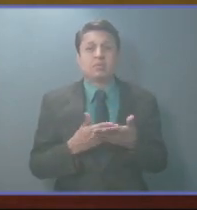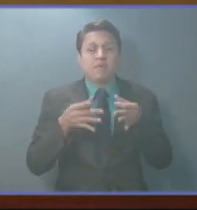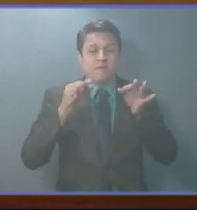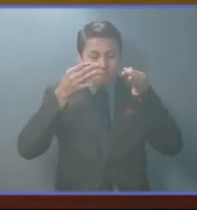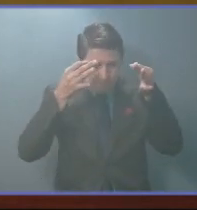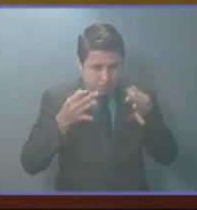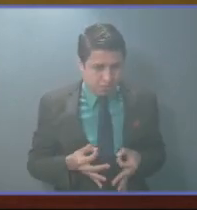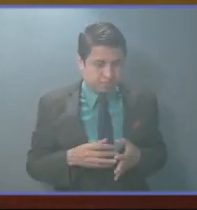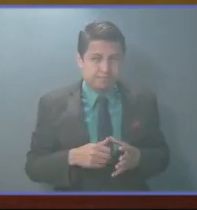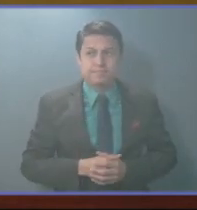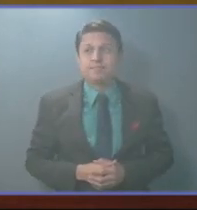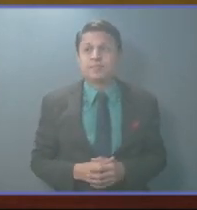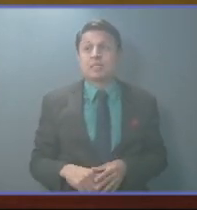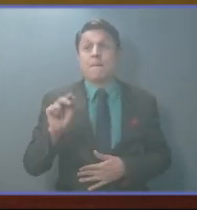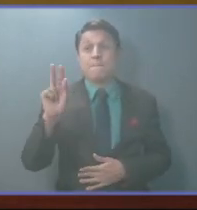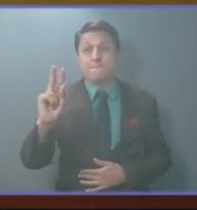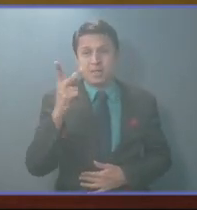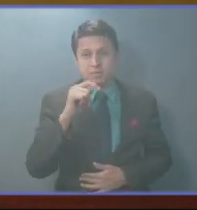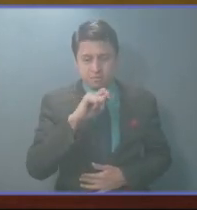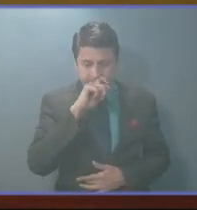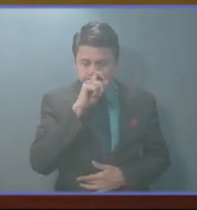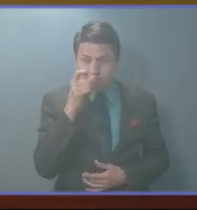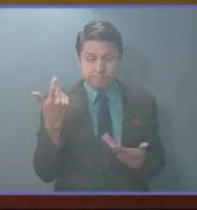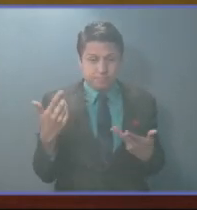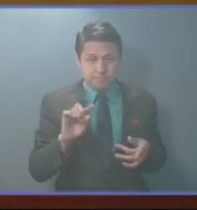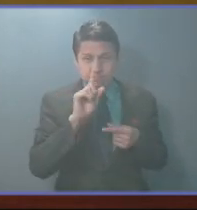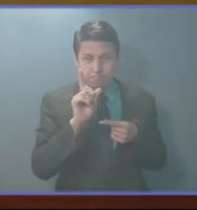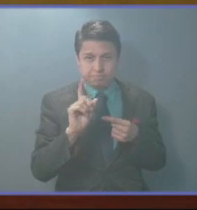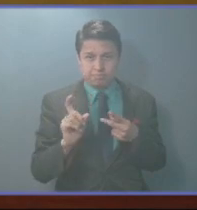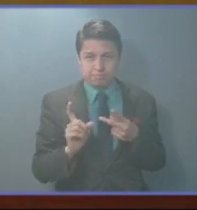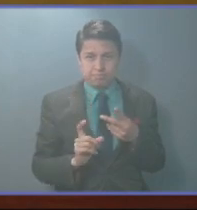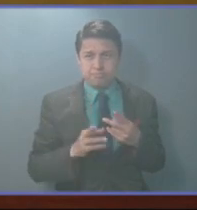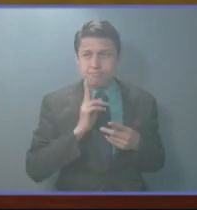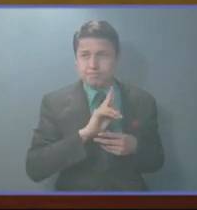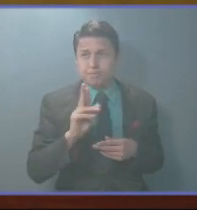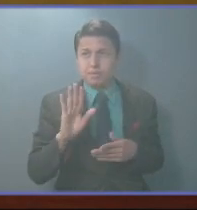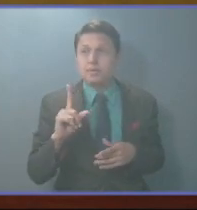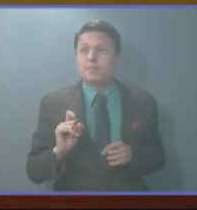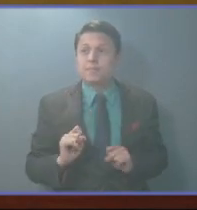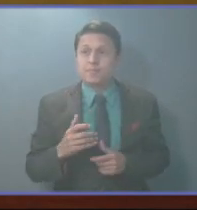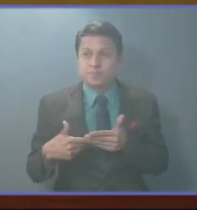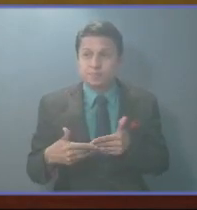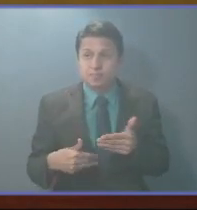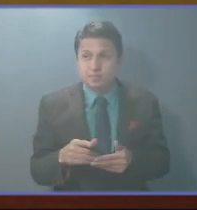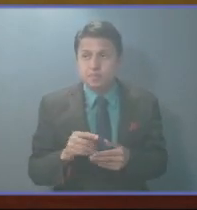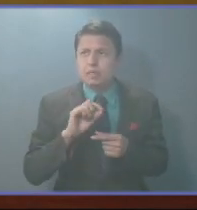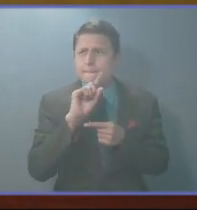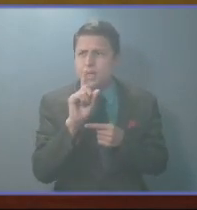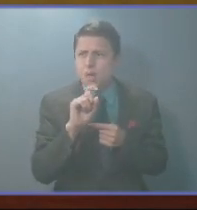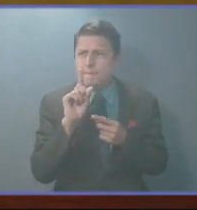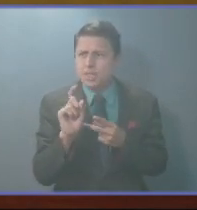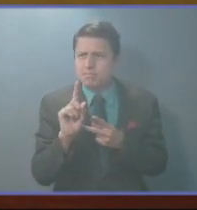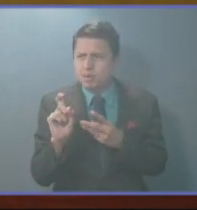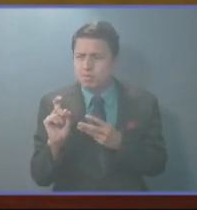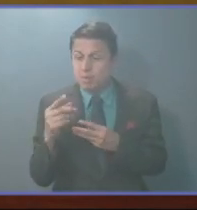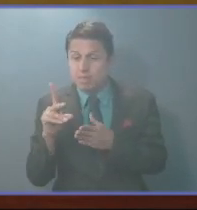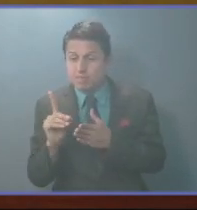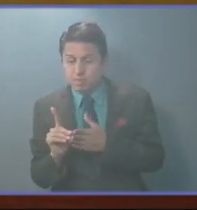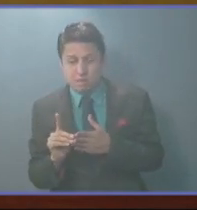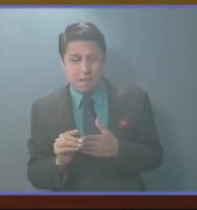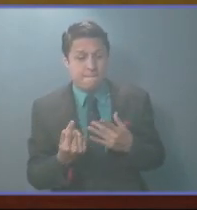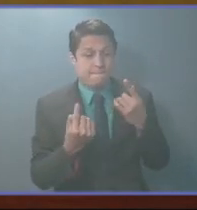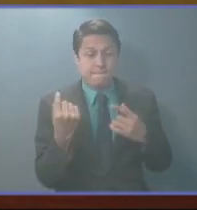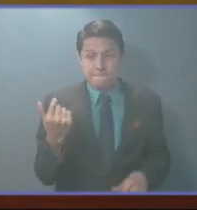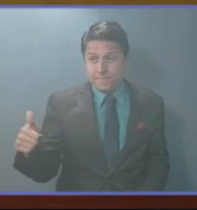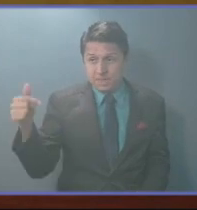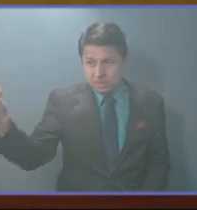formuladas. 2. Respondidas las preguntas, se procederá a las repreguntas por parte de los diputados o